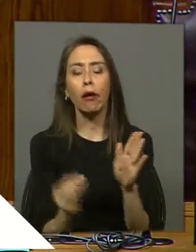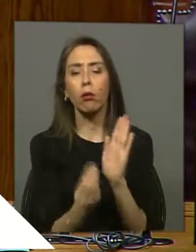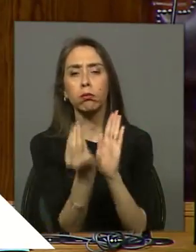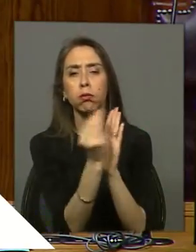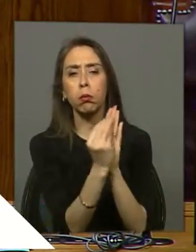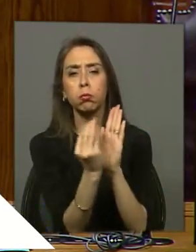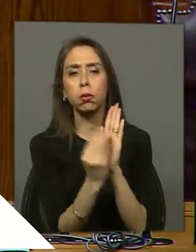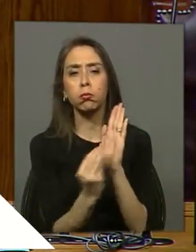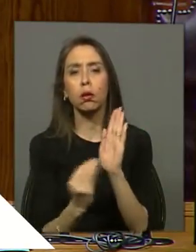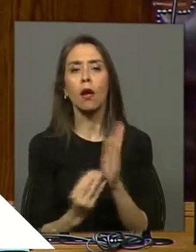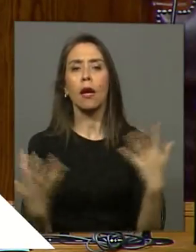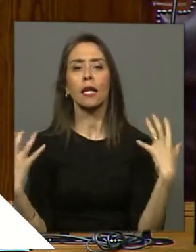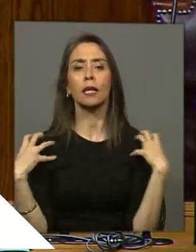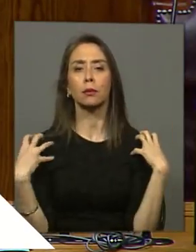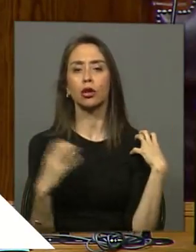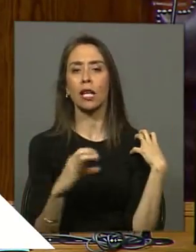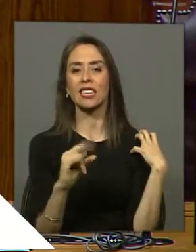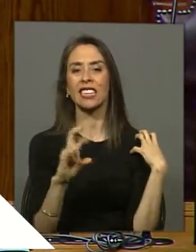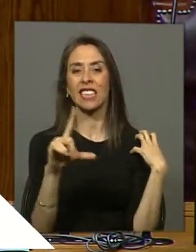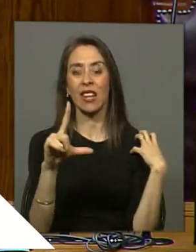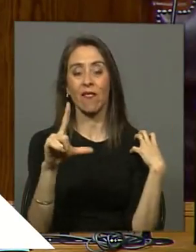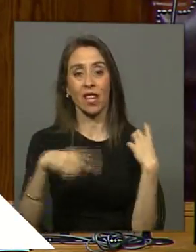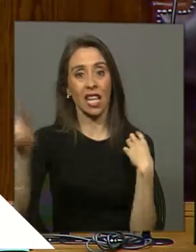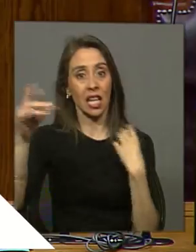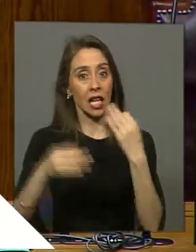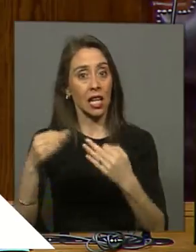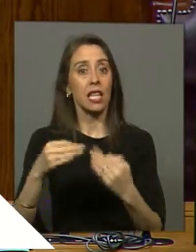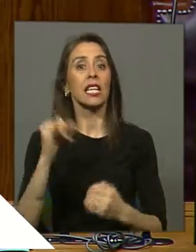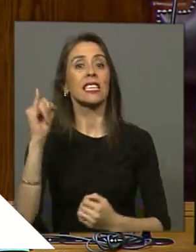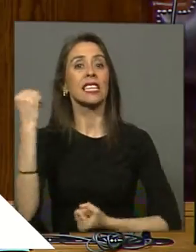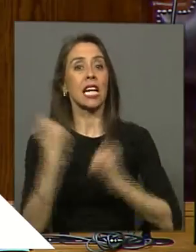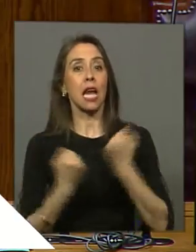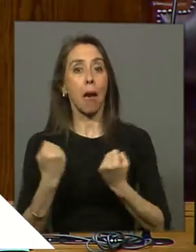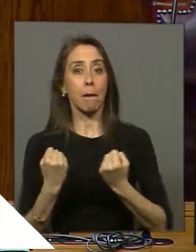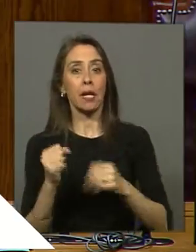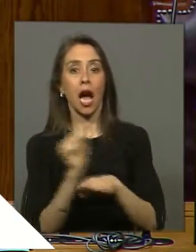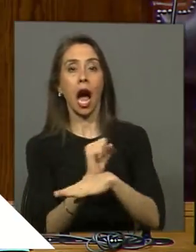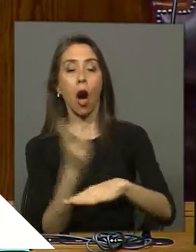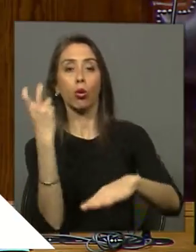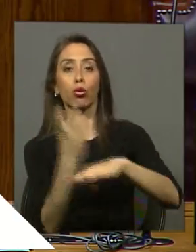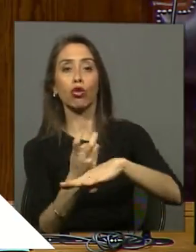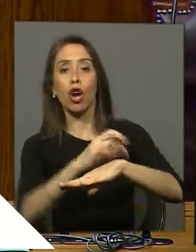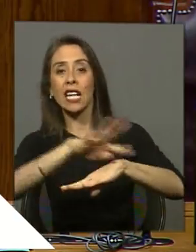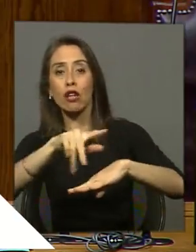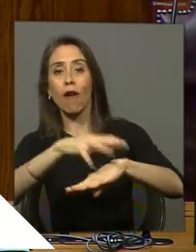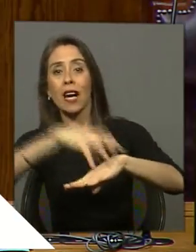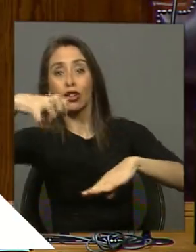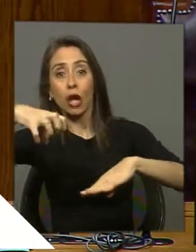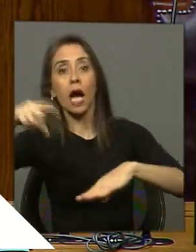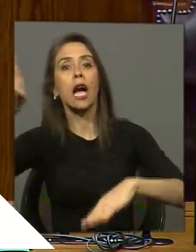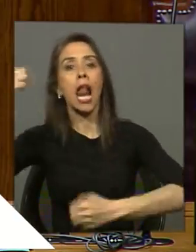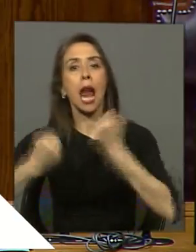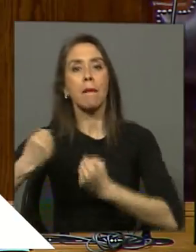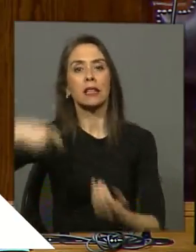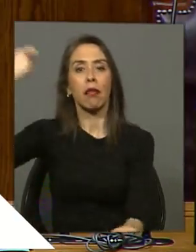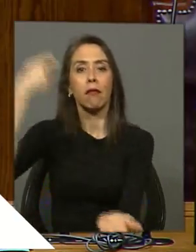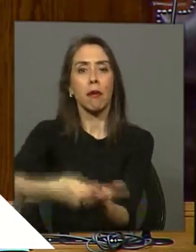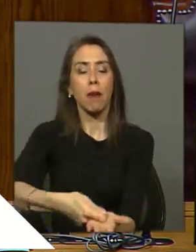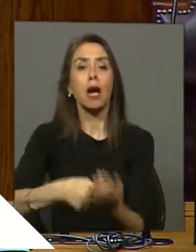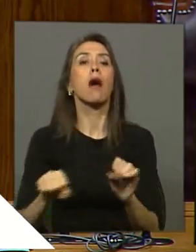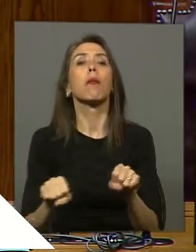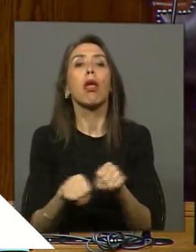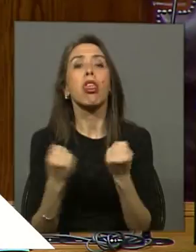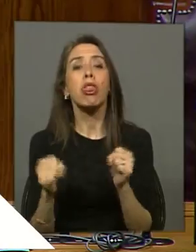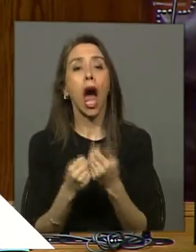responsabilidad civil que recae sobre el proveedor del servicio en caso de robo o hurto de vehículos, así como también respecto del daño que